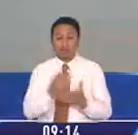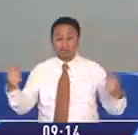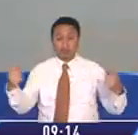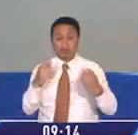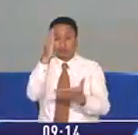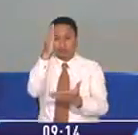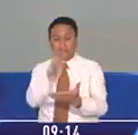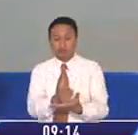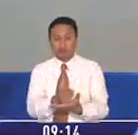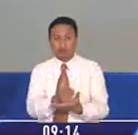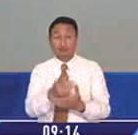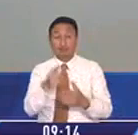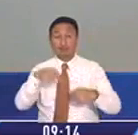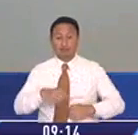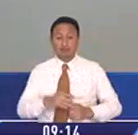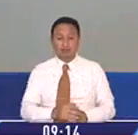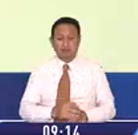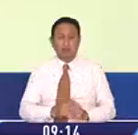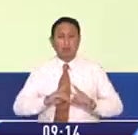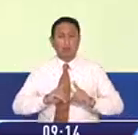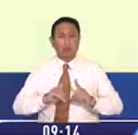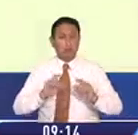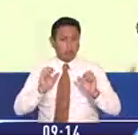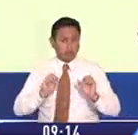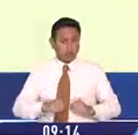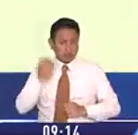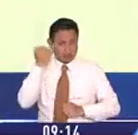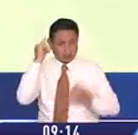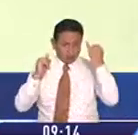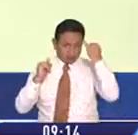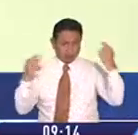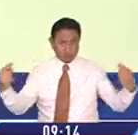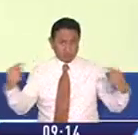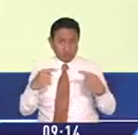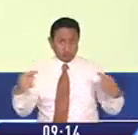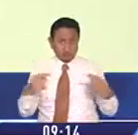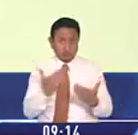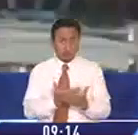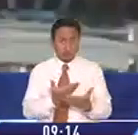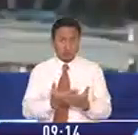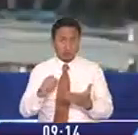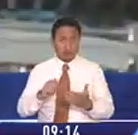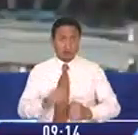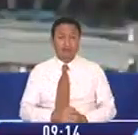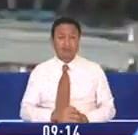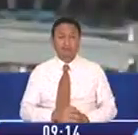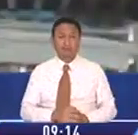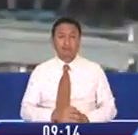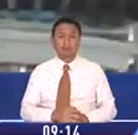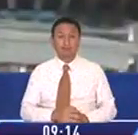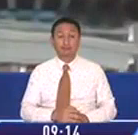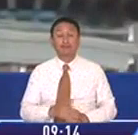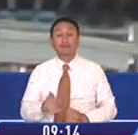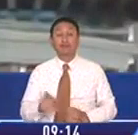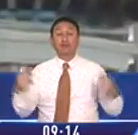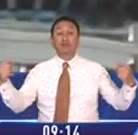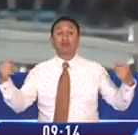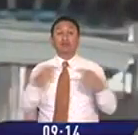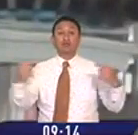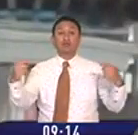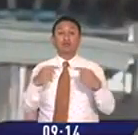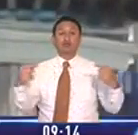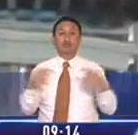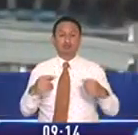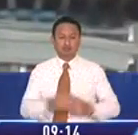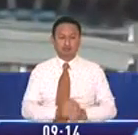aunque esto no signifique que no exista una confrontación de ideas en base a argumentos. Un ataque al adversario puede